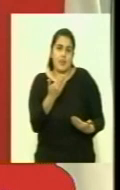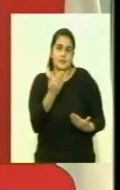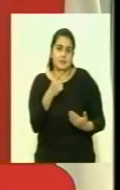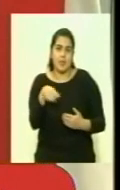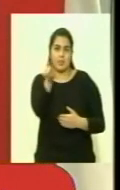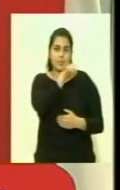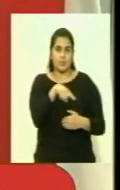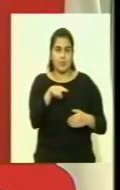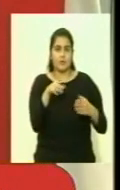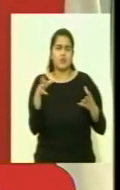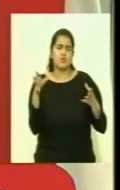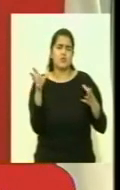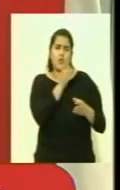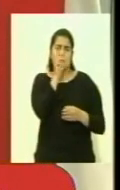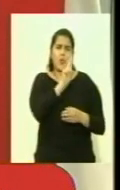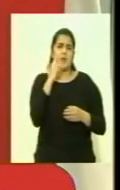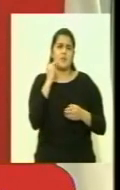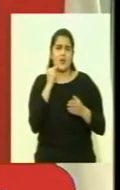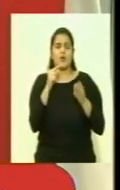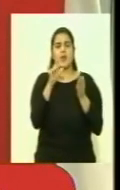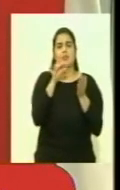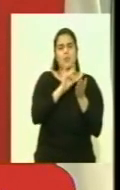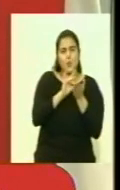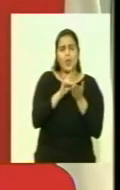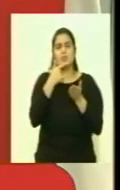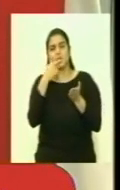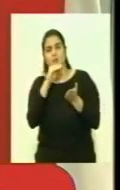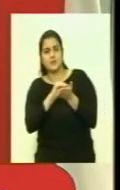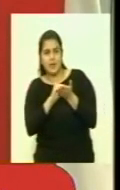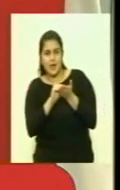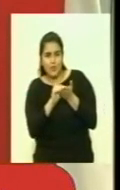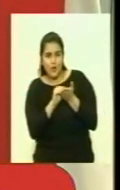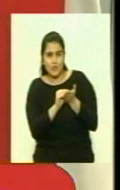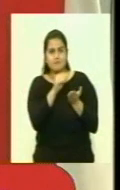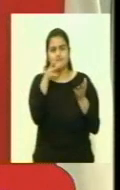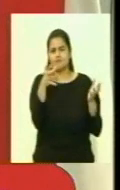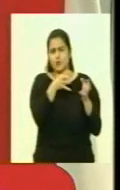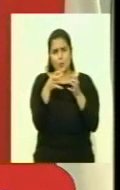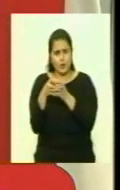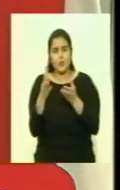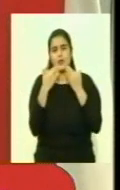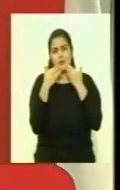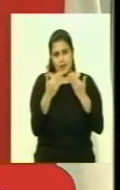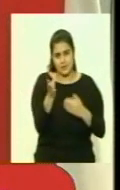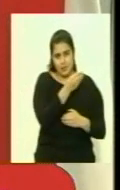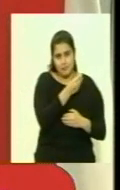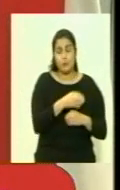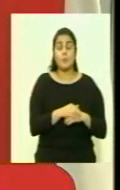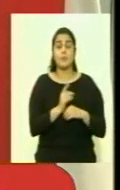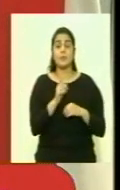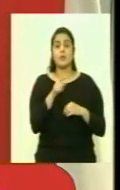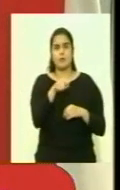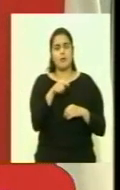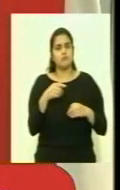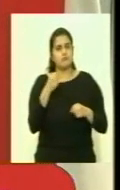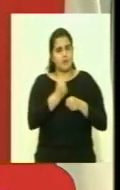a todos los legisladores y legisladoras, tanto diputados como diputadas, senadores, senadoras, que estuvieron a la